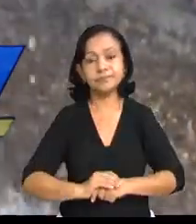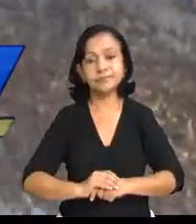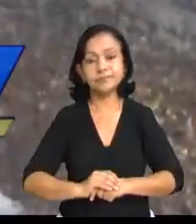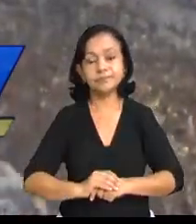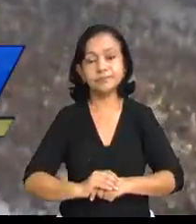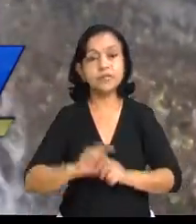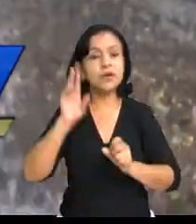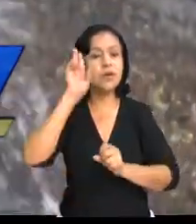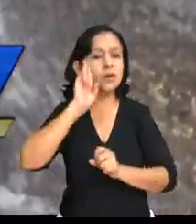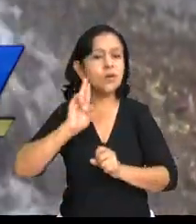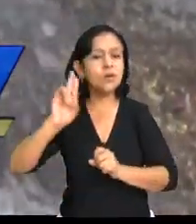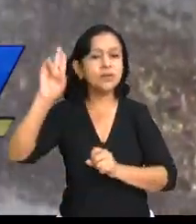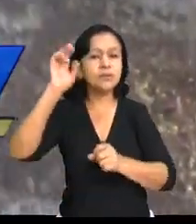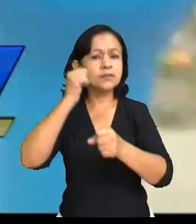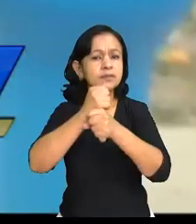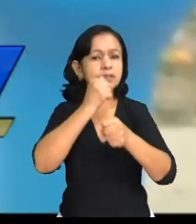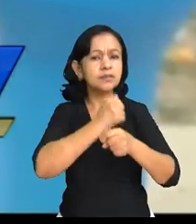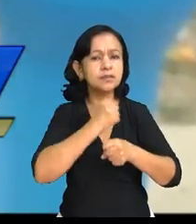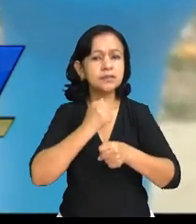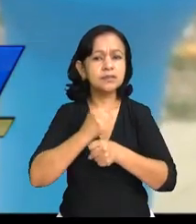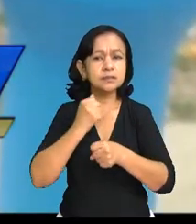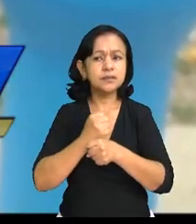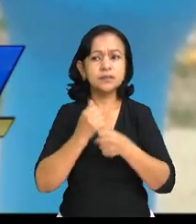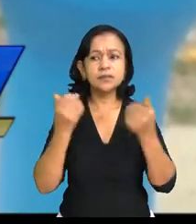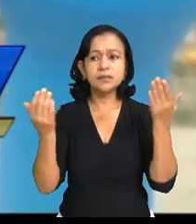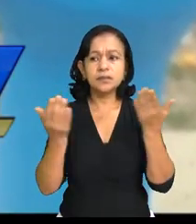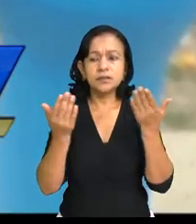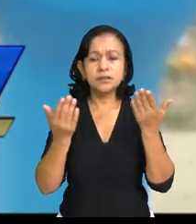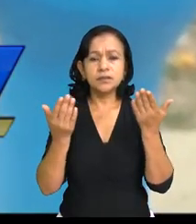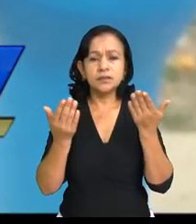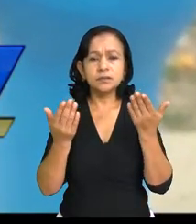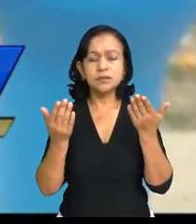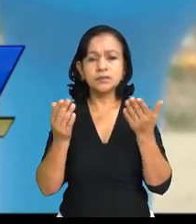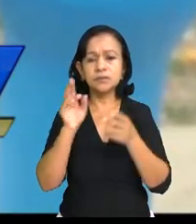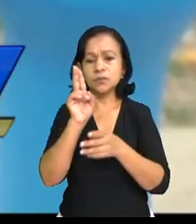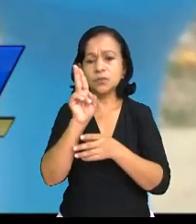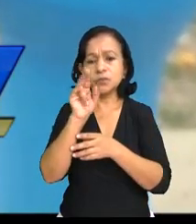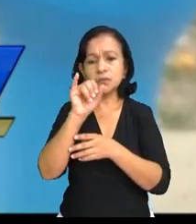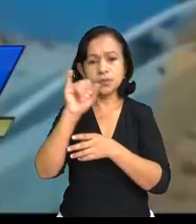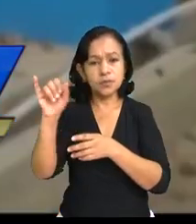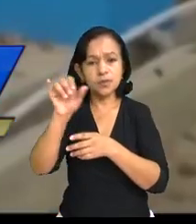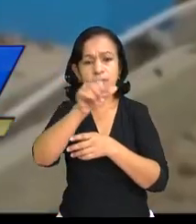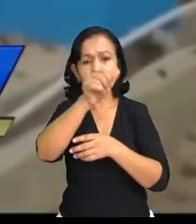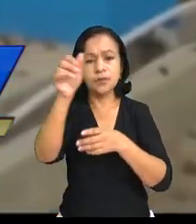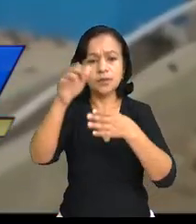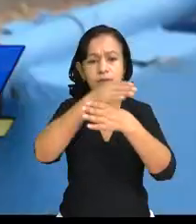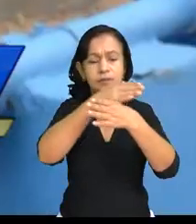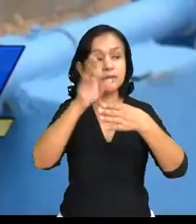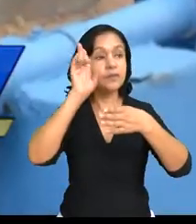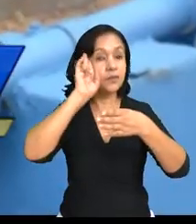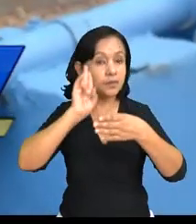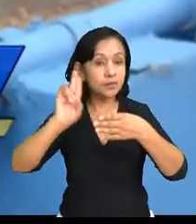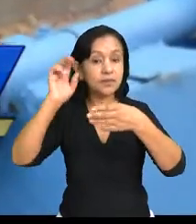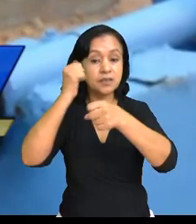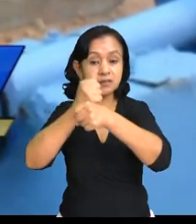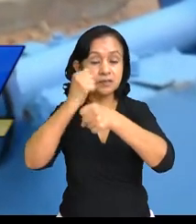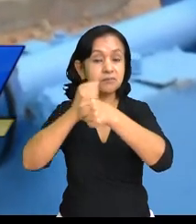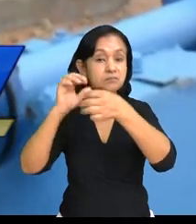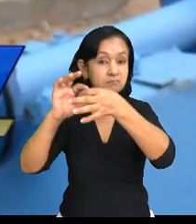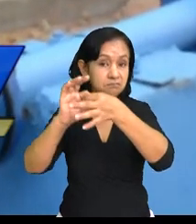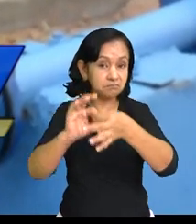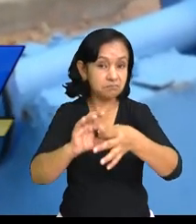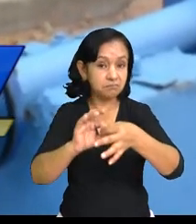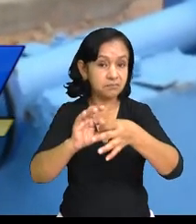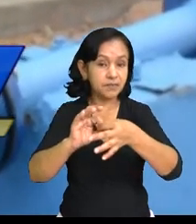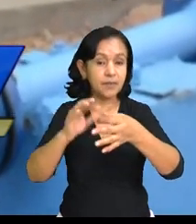Con las universidades nosotros hemos estado trabajando no solamente con la Universidad Nacional de Ingeniería, sino que con otras universidades para mejorar